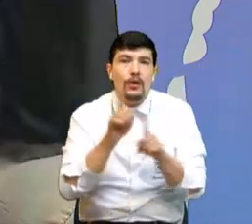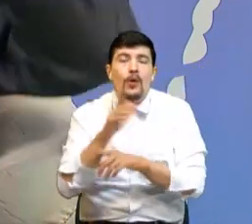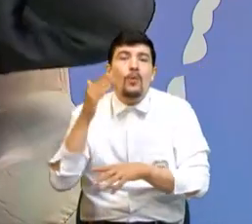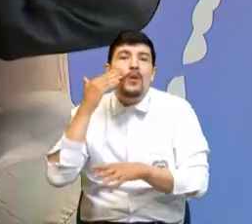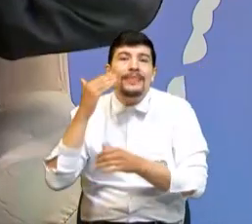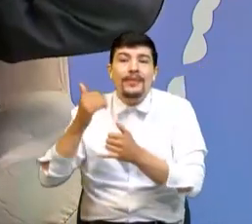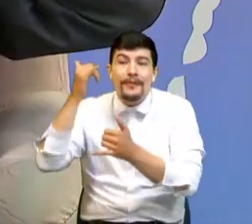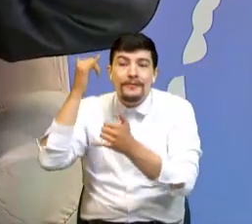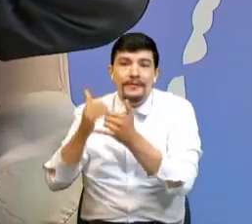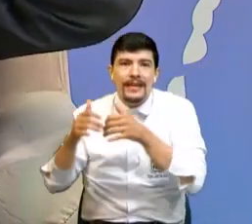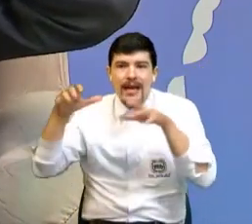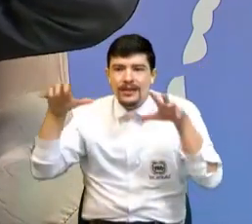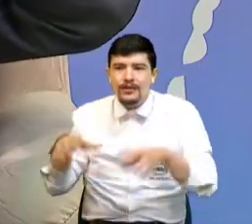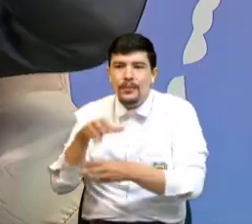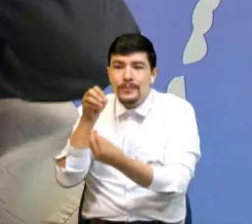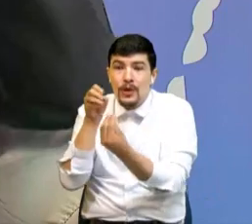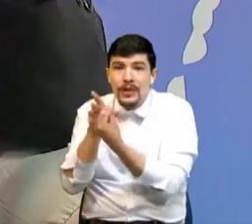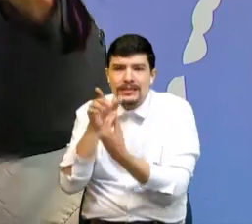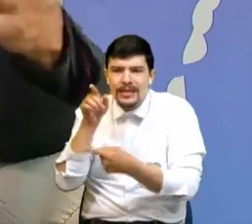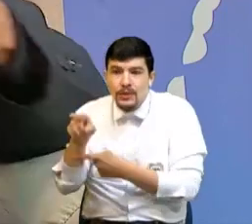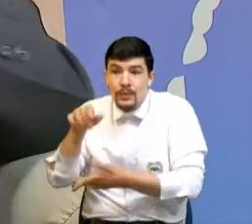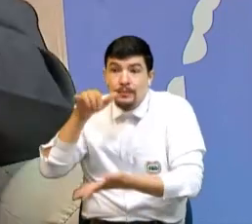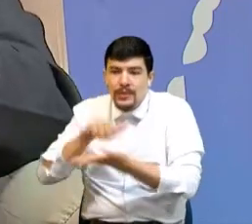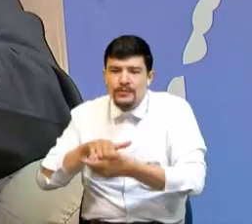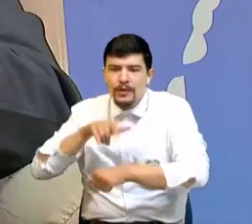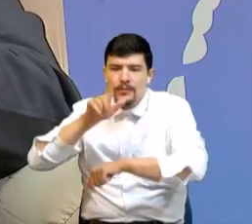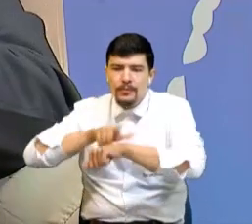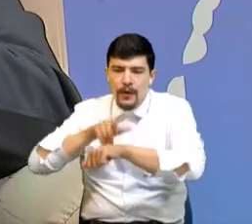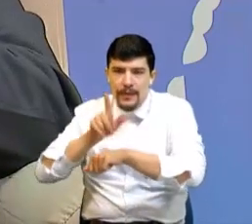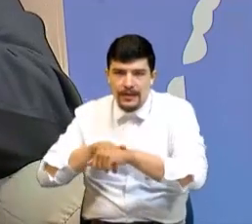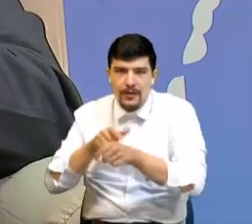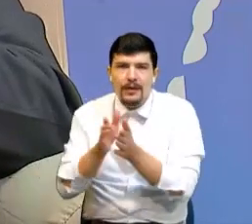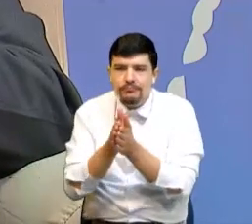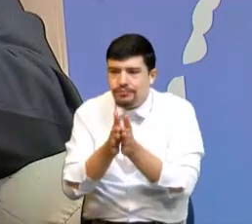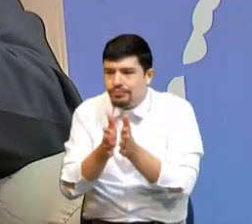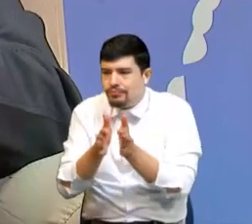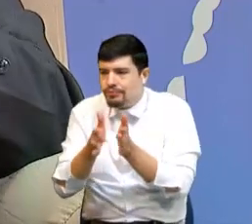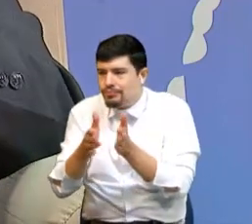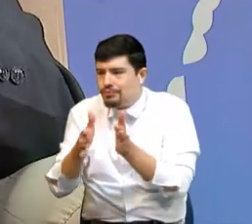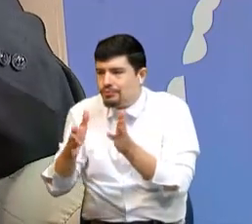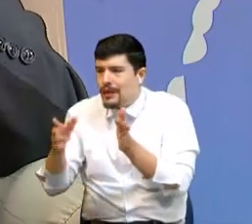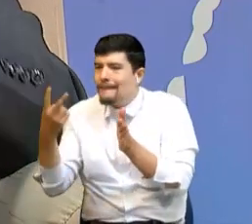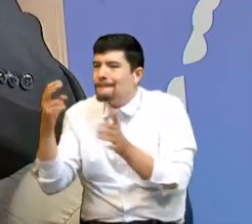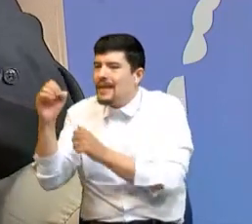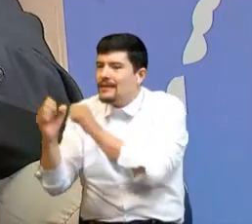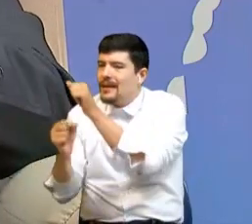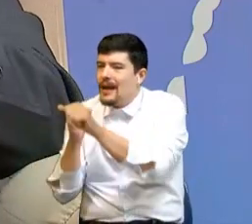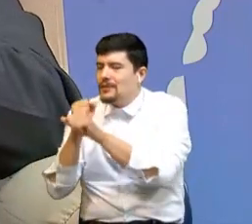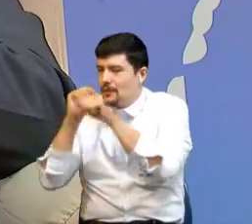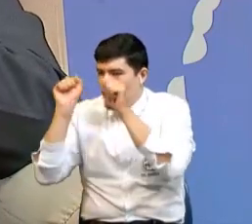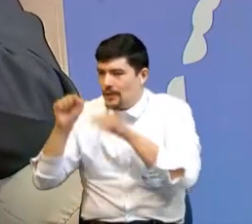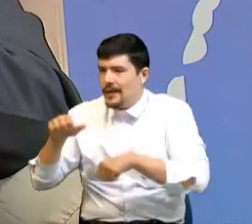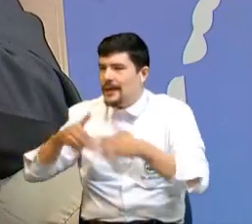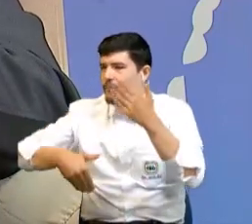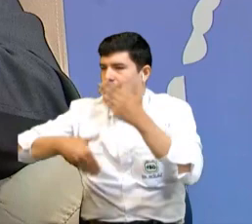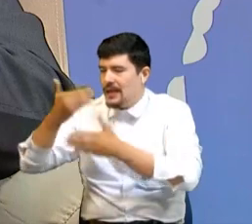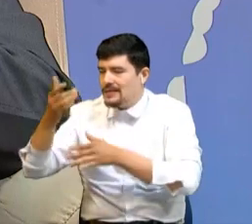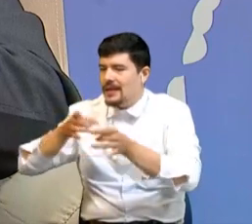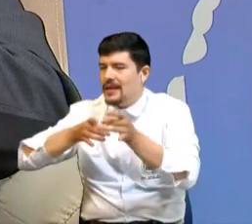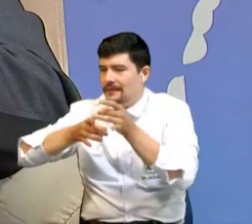concluyen los actos sexuales, y a partir de ese momento es el que se tiene como inicio de la